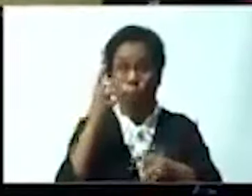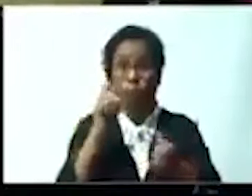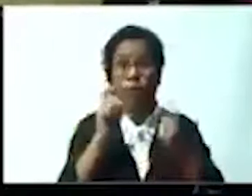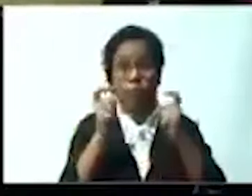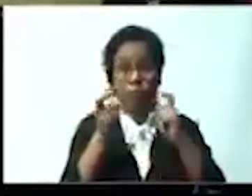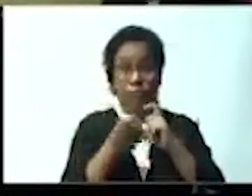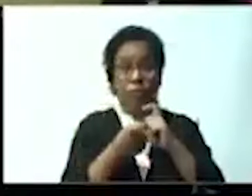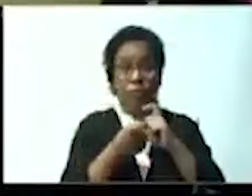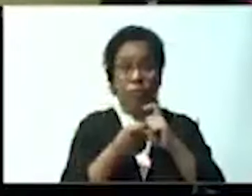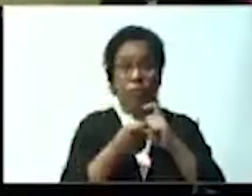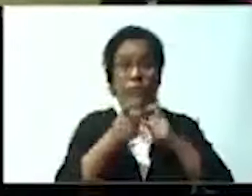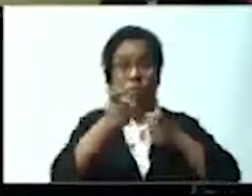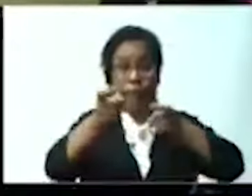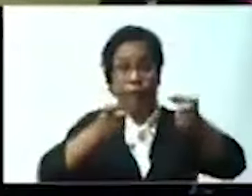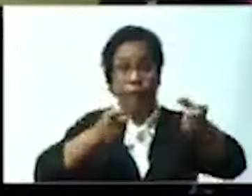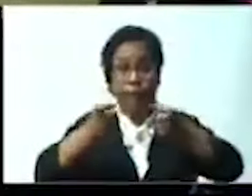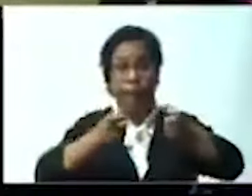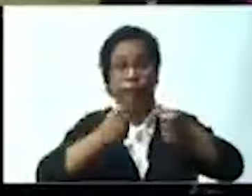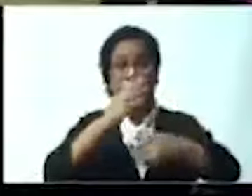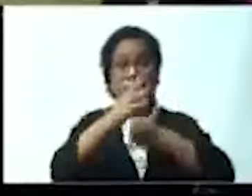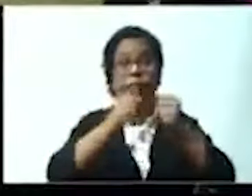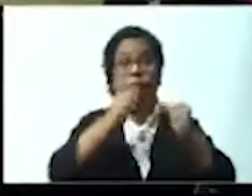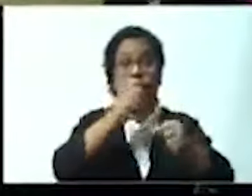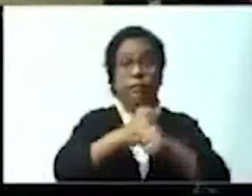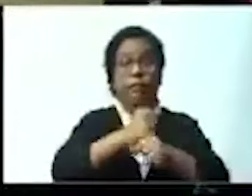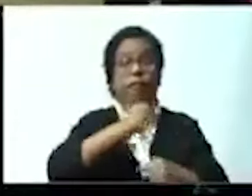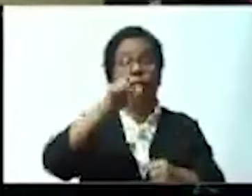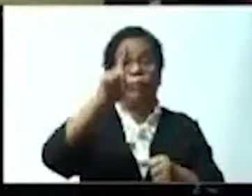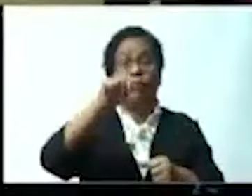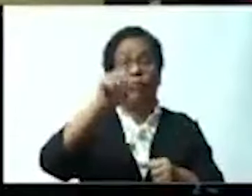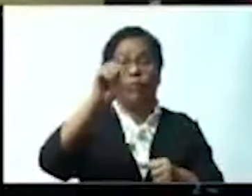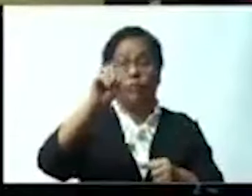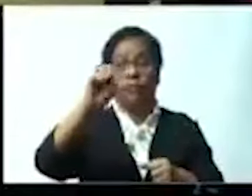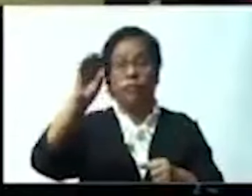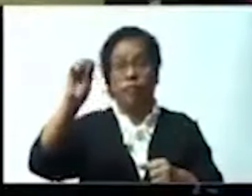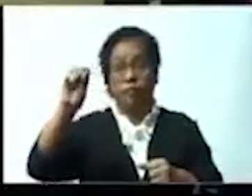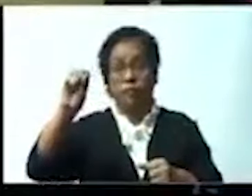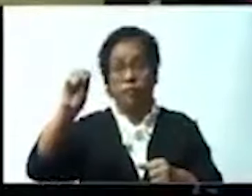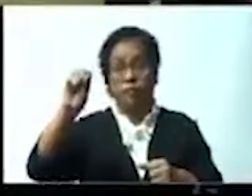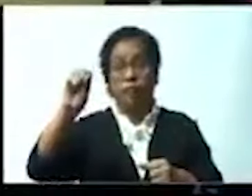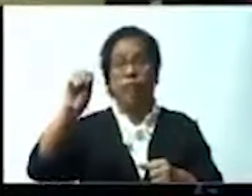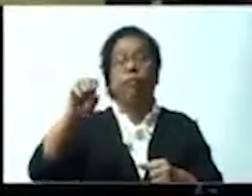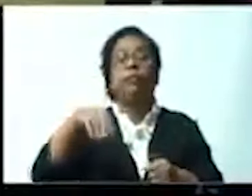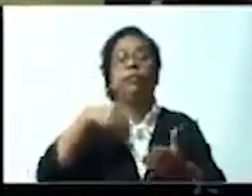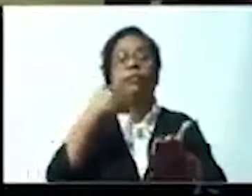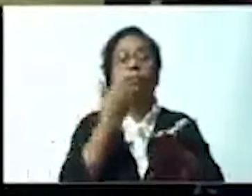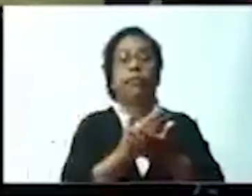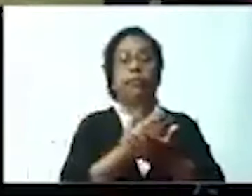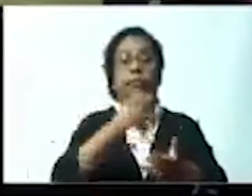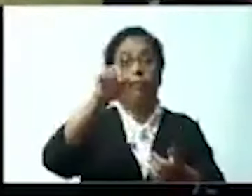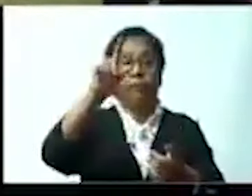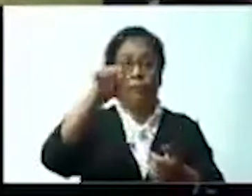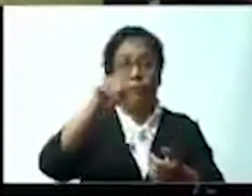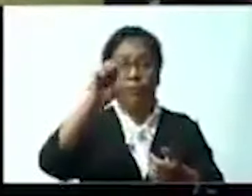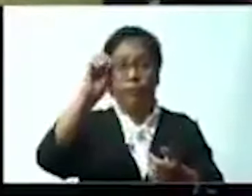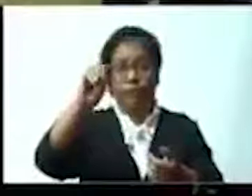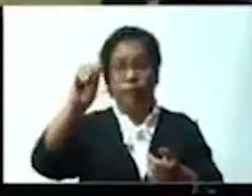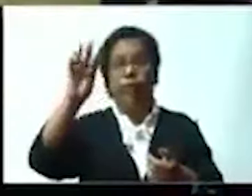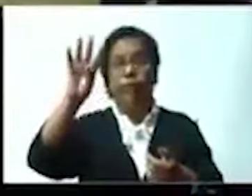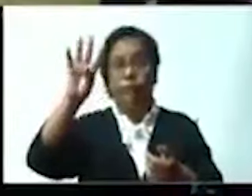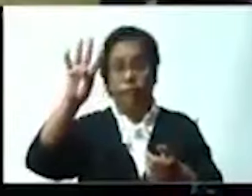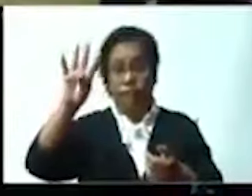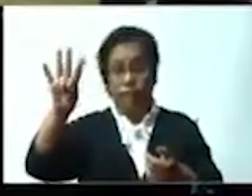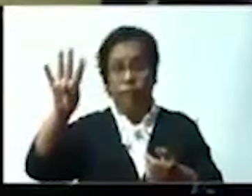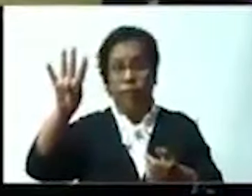al 2004 se amplió dos veces el plazo, de 15 a 20 años y de 20 a 25, y